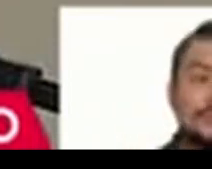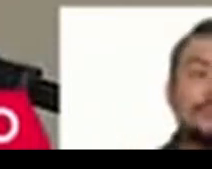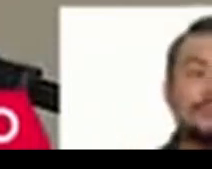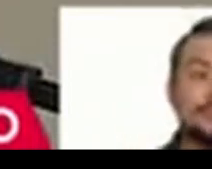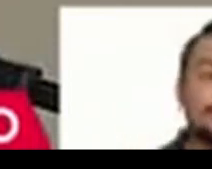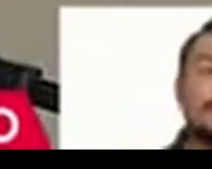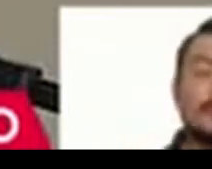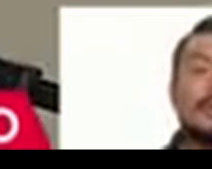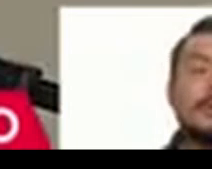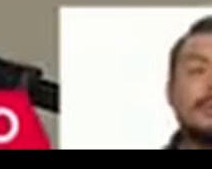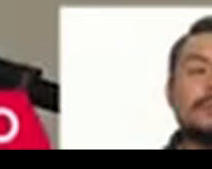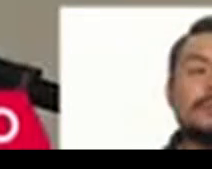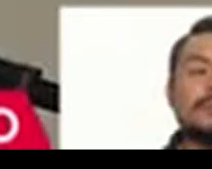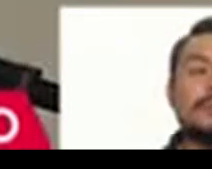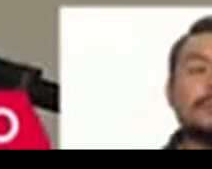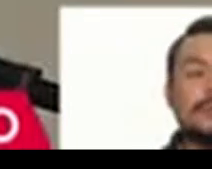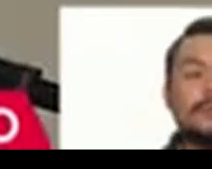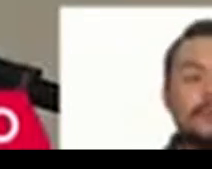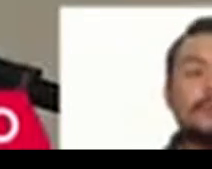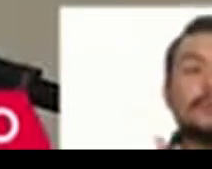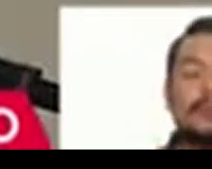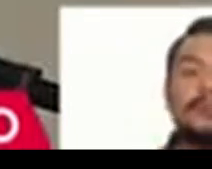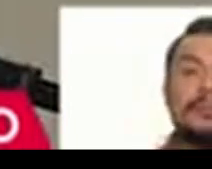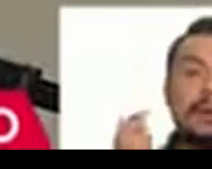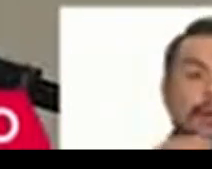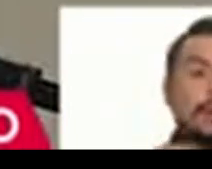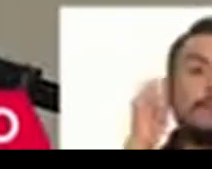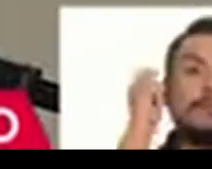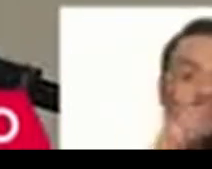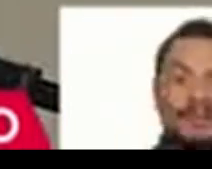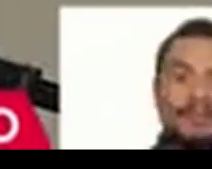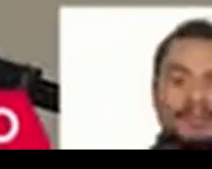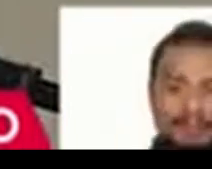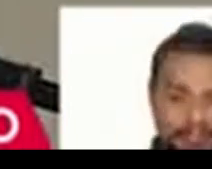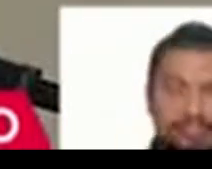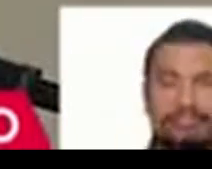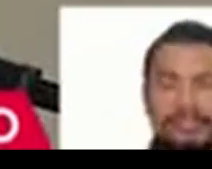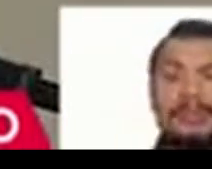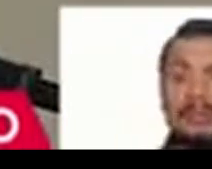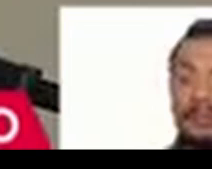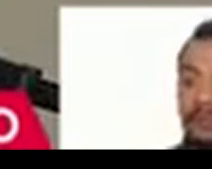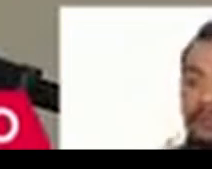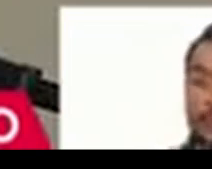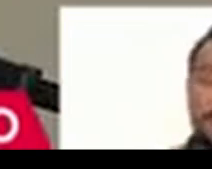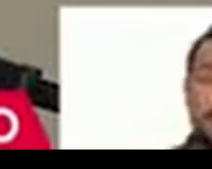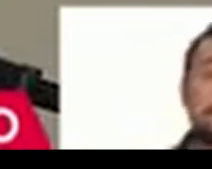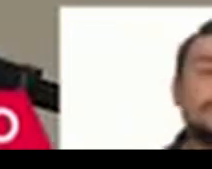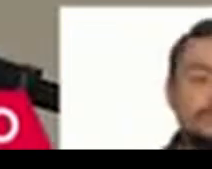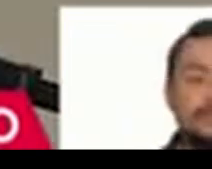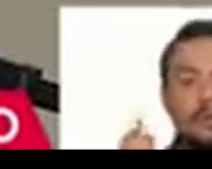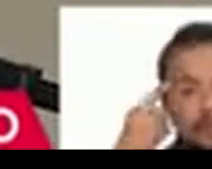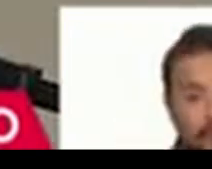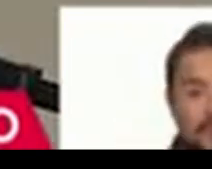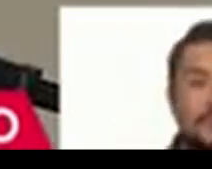llegar a través de los garantes, pero sobre todo que ambos países nos pusiésemos de